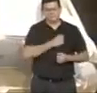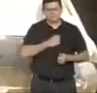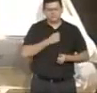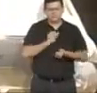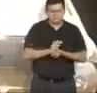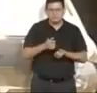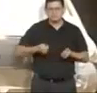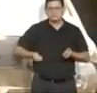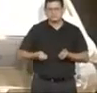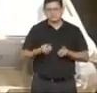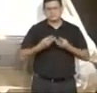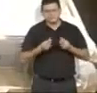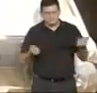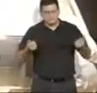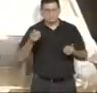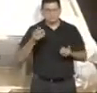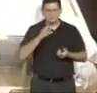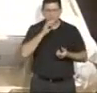Siempre.